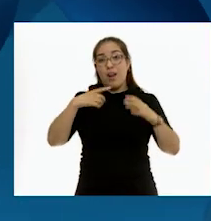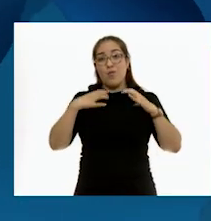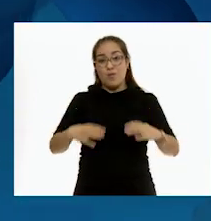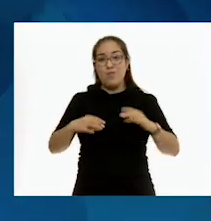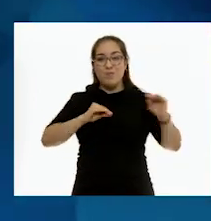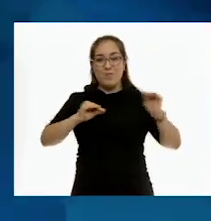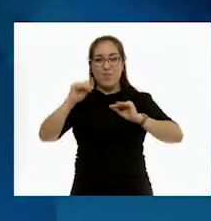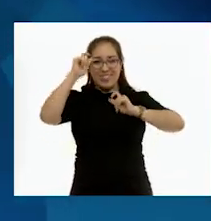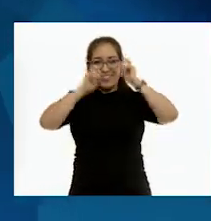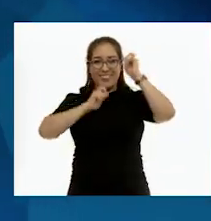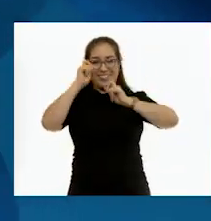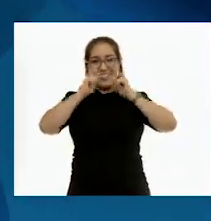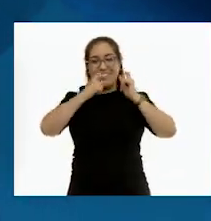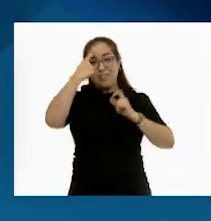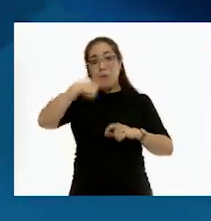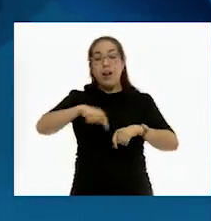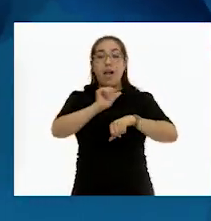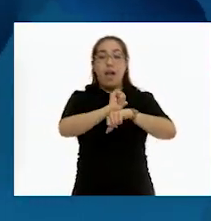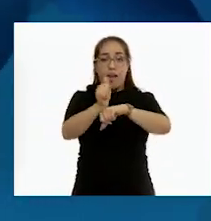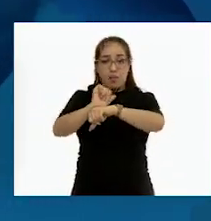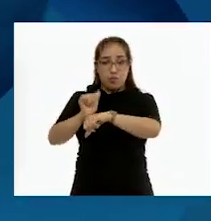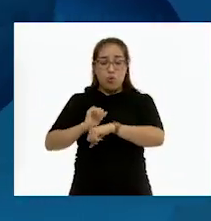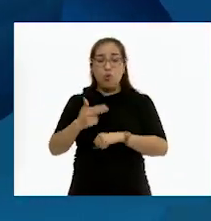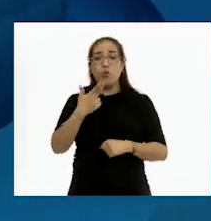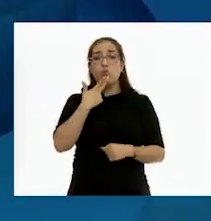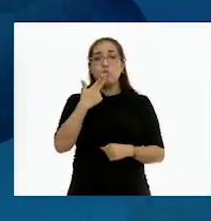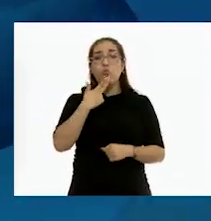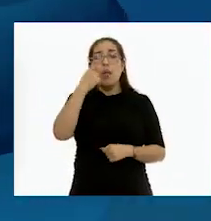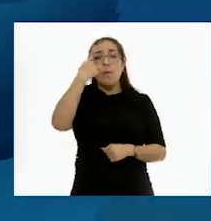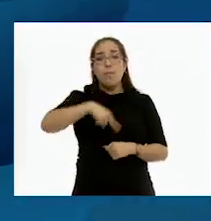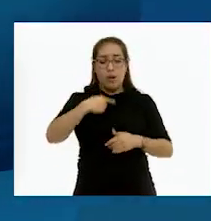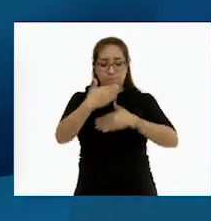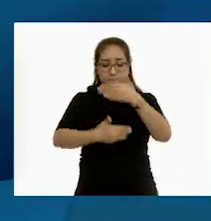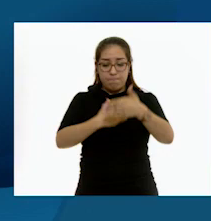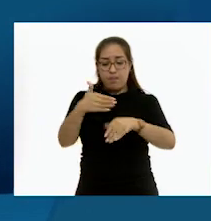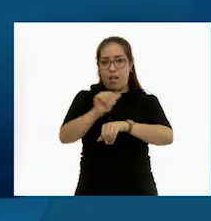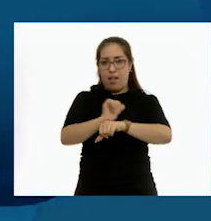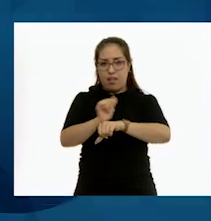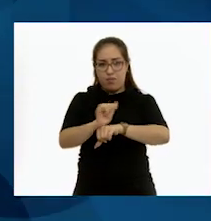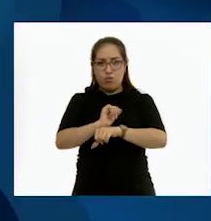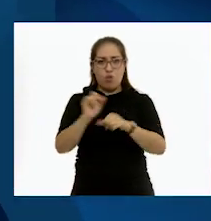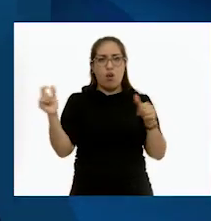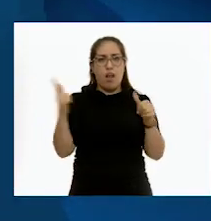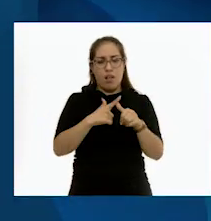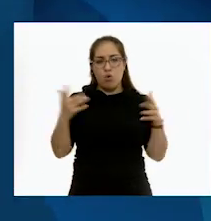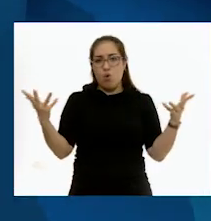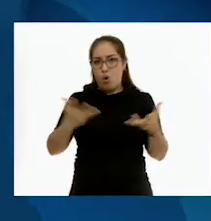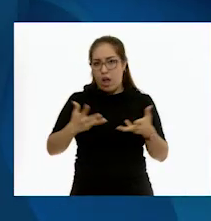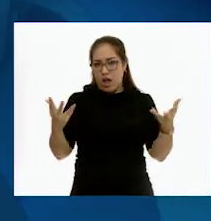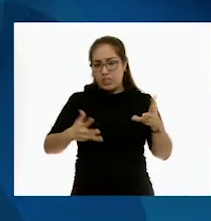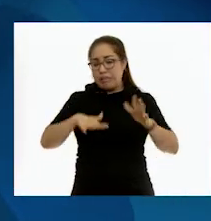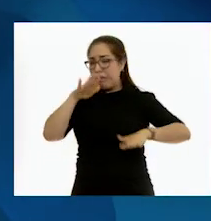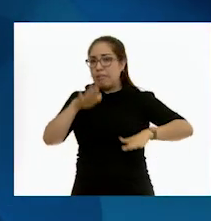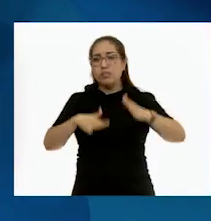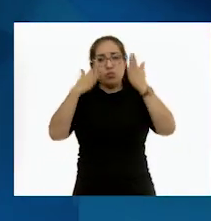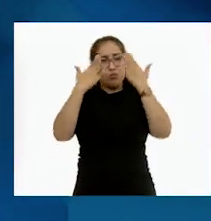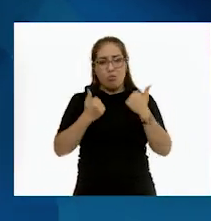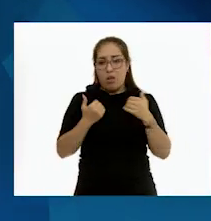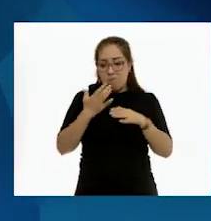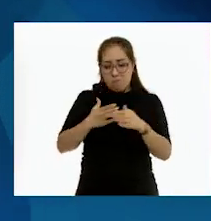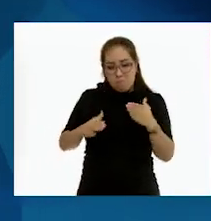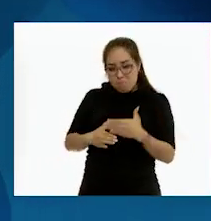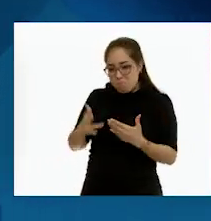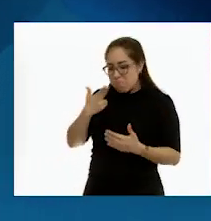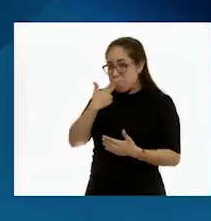a los actores en la improvisación o en los ensayos para reproducir una acción específica cuando no se cuenta con los objetos reales.